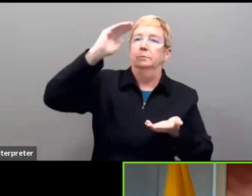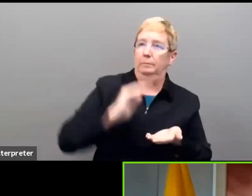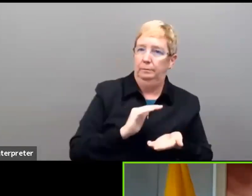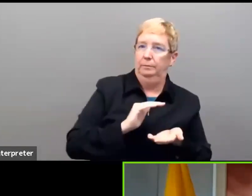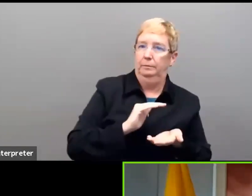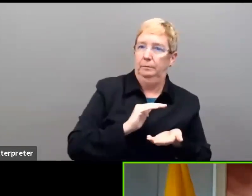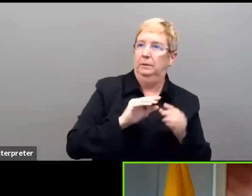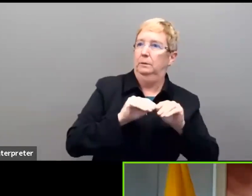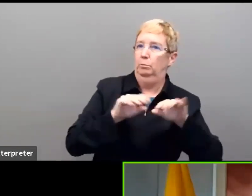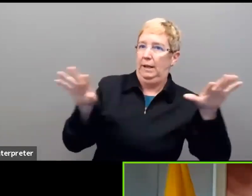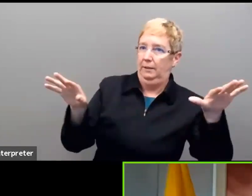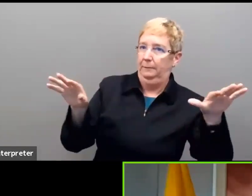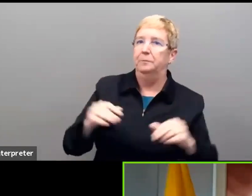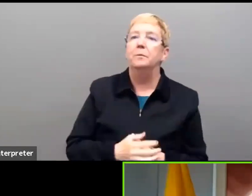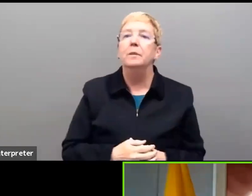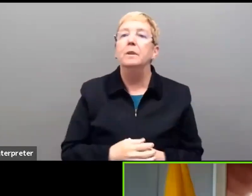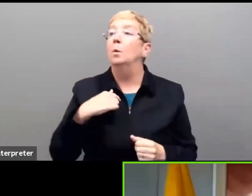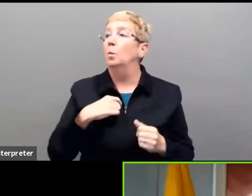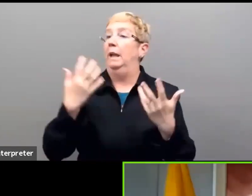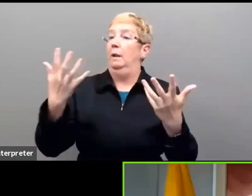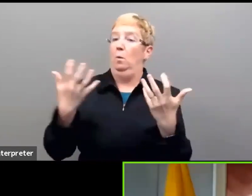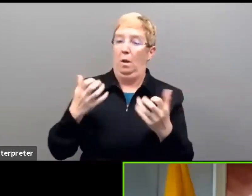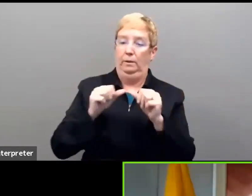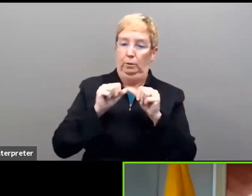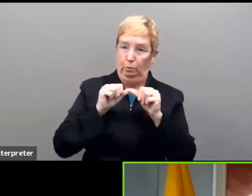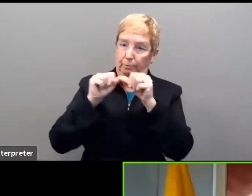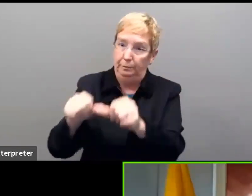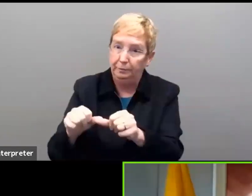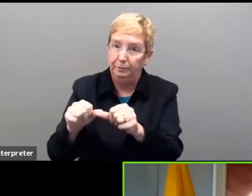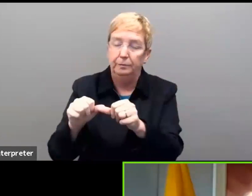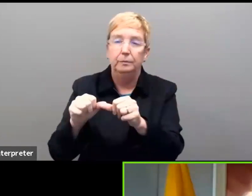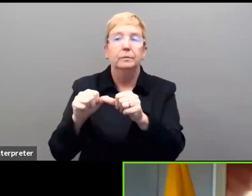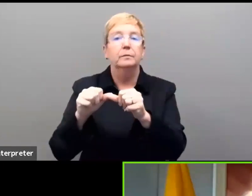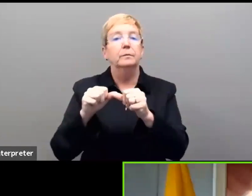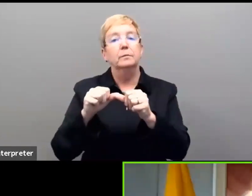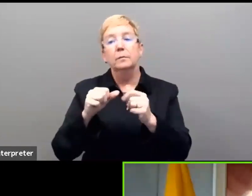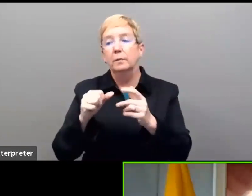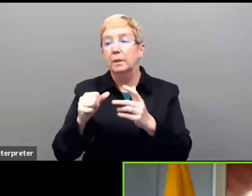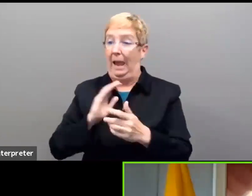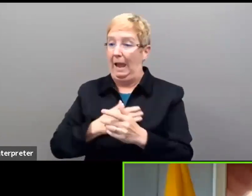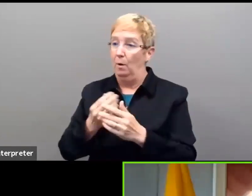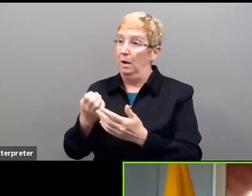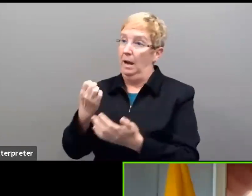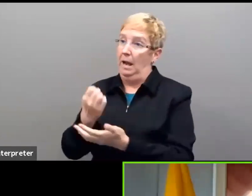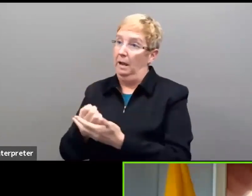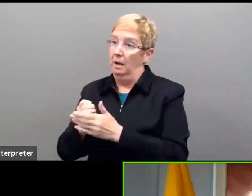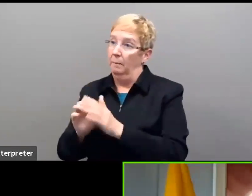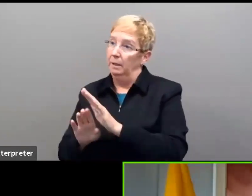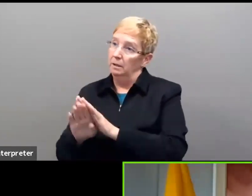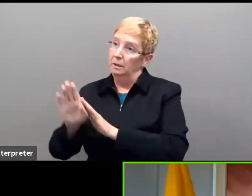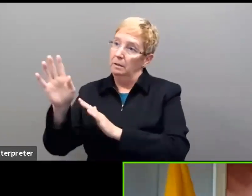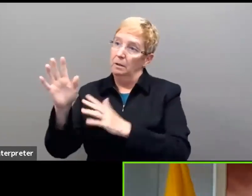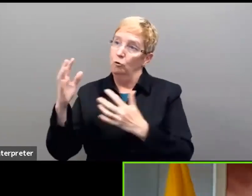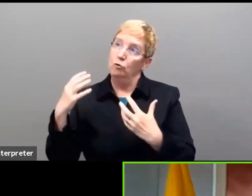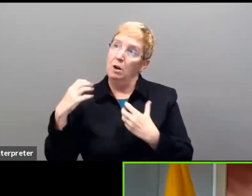sientan cómodos con eso? ¿O qué otra medida de protección contra el virus podemos implementar? Voy a contestar la segunda parte